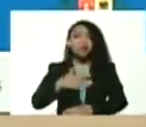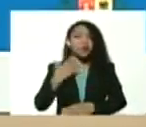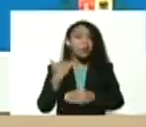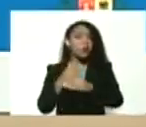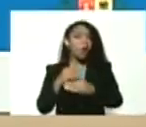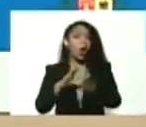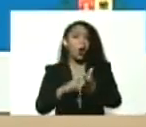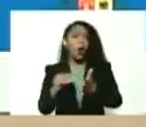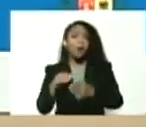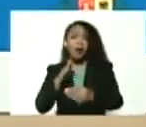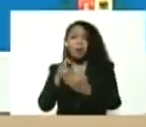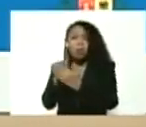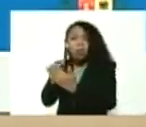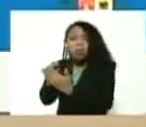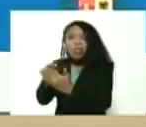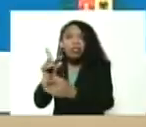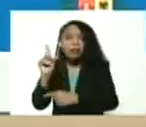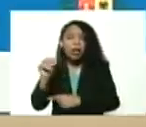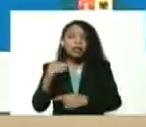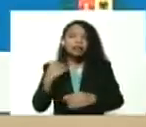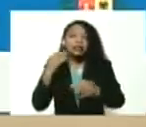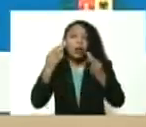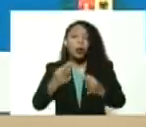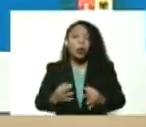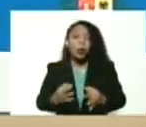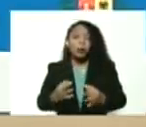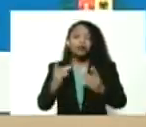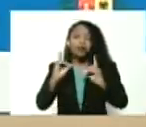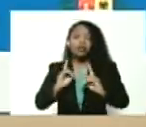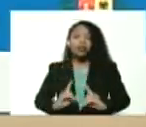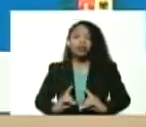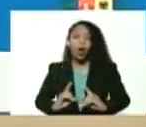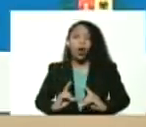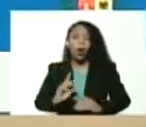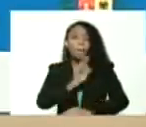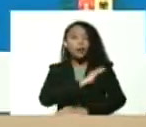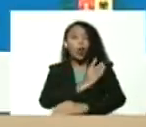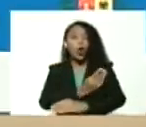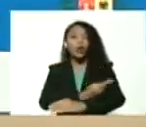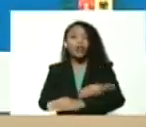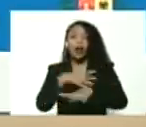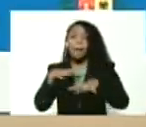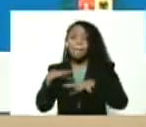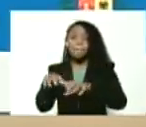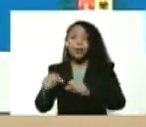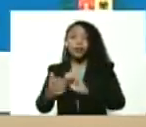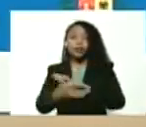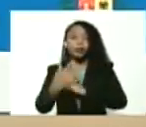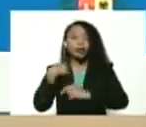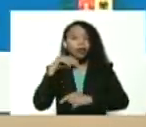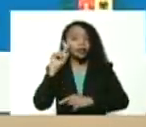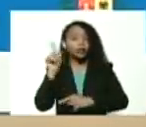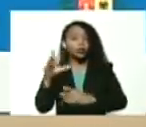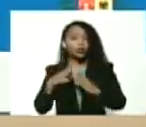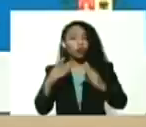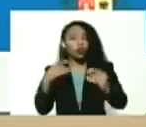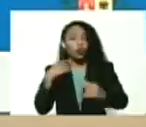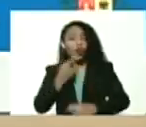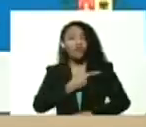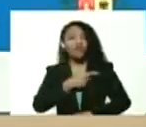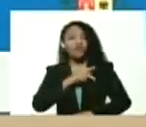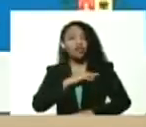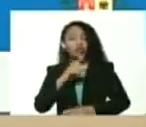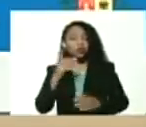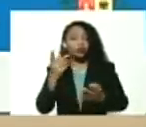Según decidan los poderes imperiales, según decidan los poderes hegemónicos, según decidan los poderes